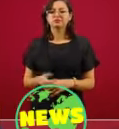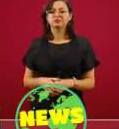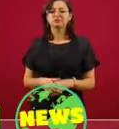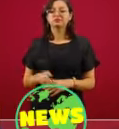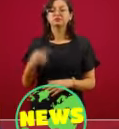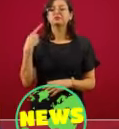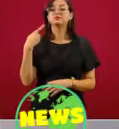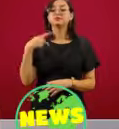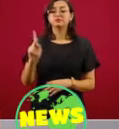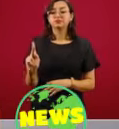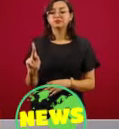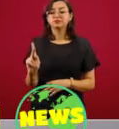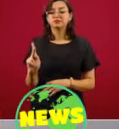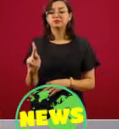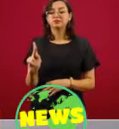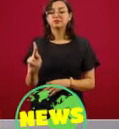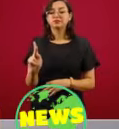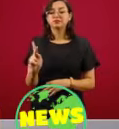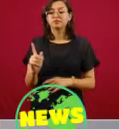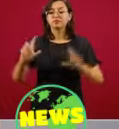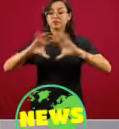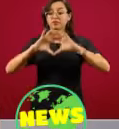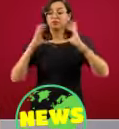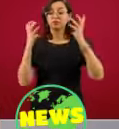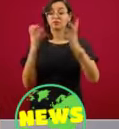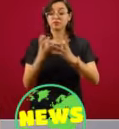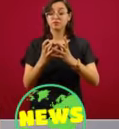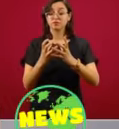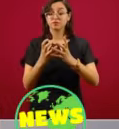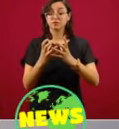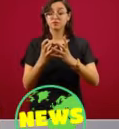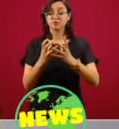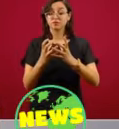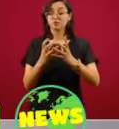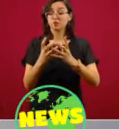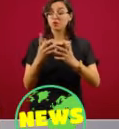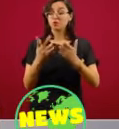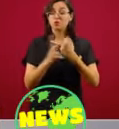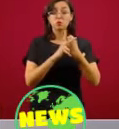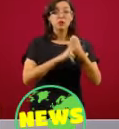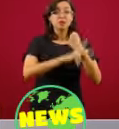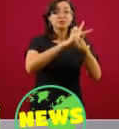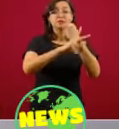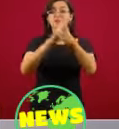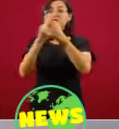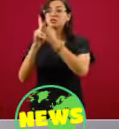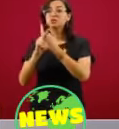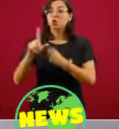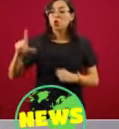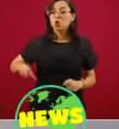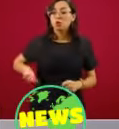pero no hay un gobierno en el mundo que haya iniciado